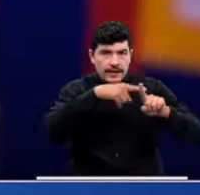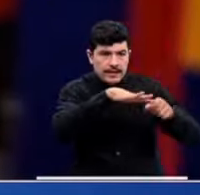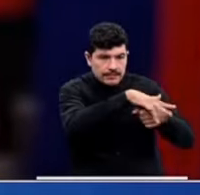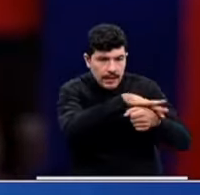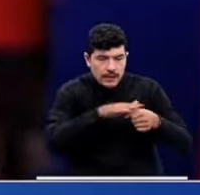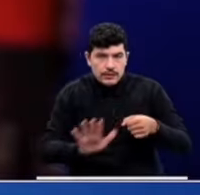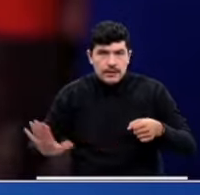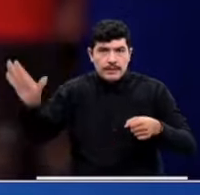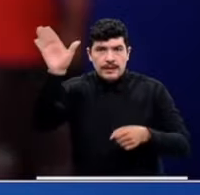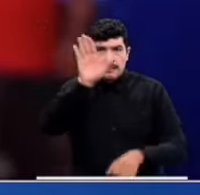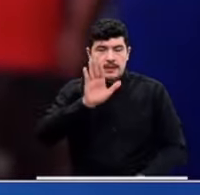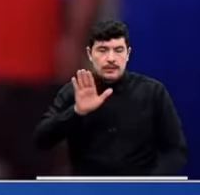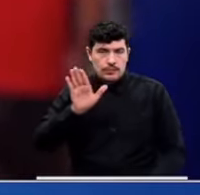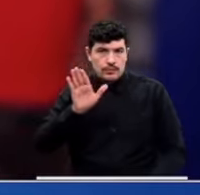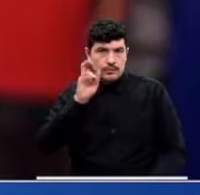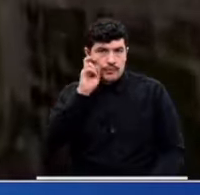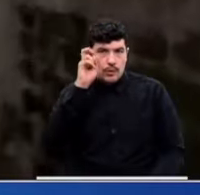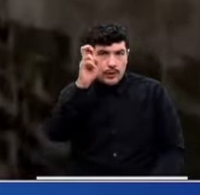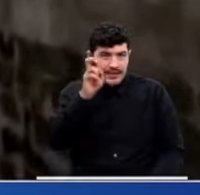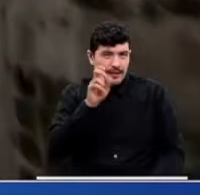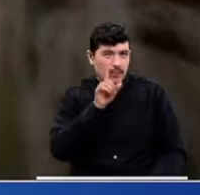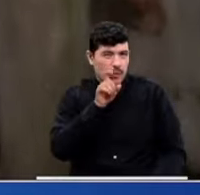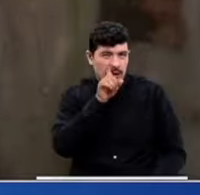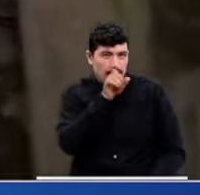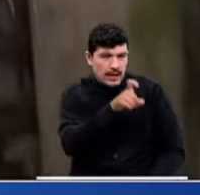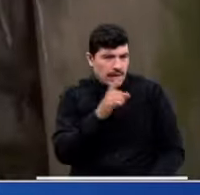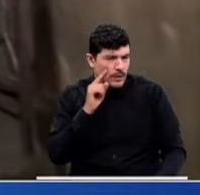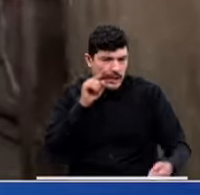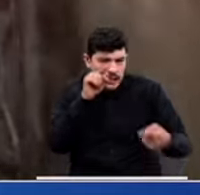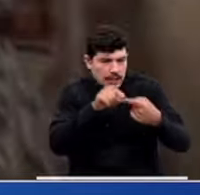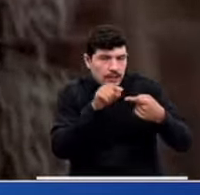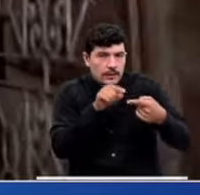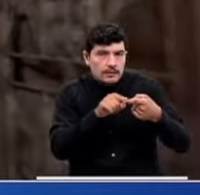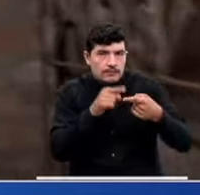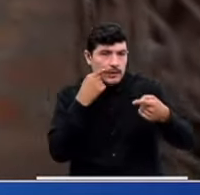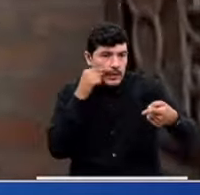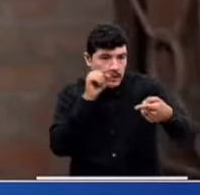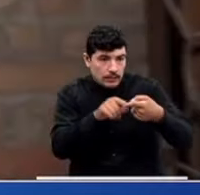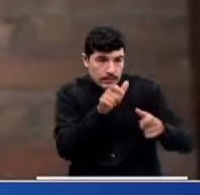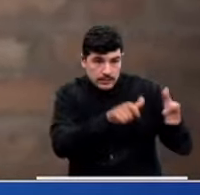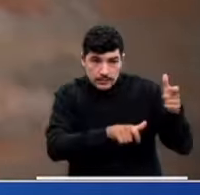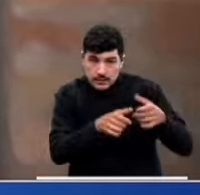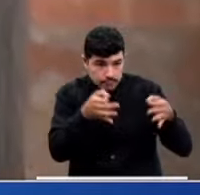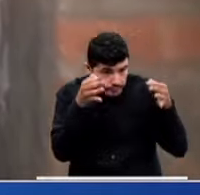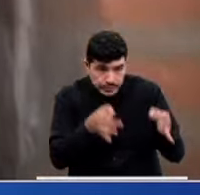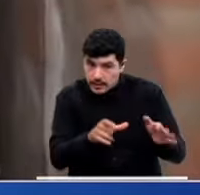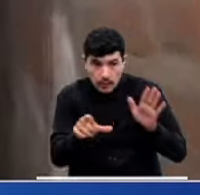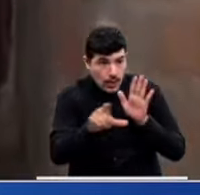Bucaramanga con el fin de dar la captura de las personas que infrinjan la ley.